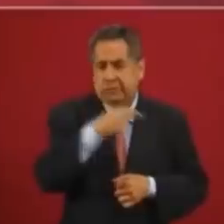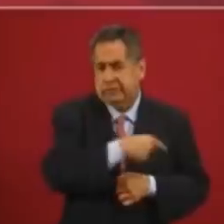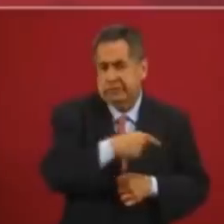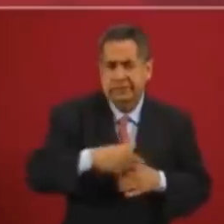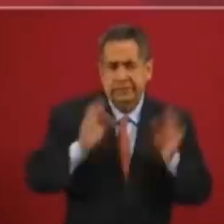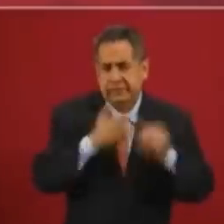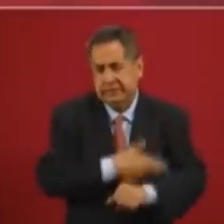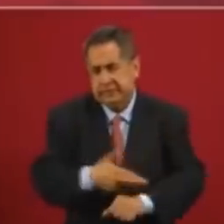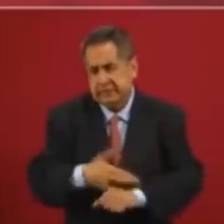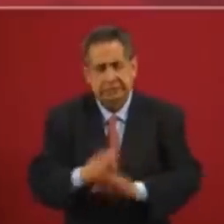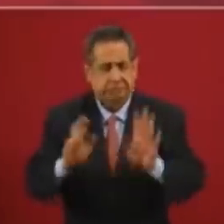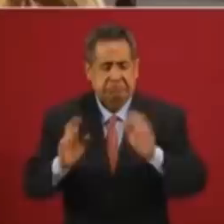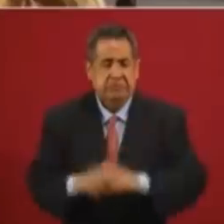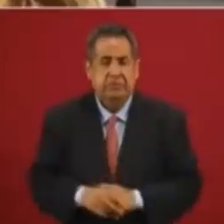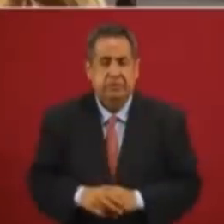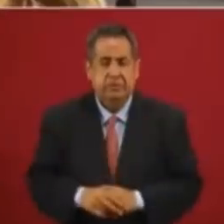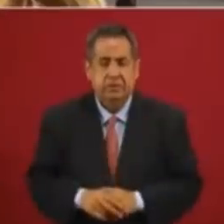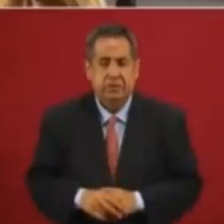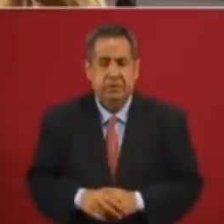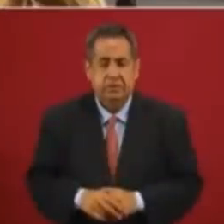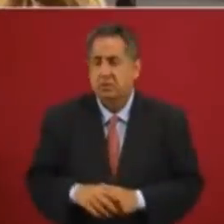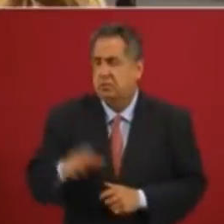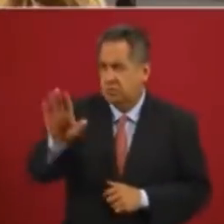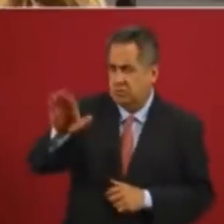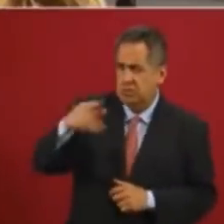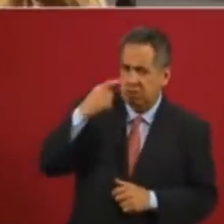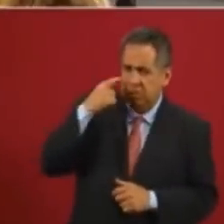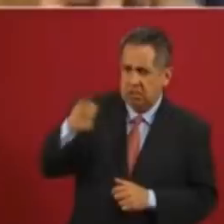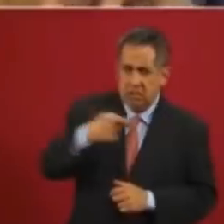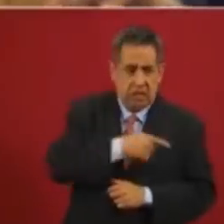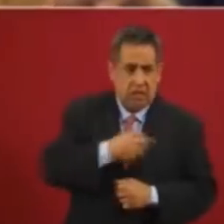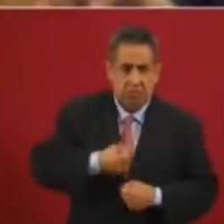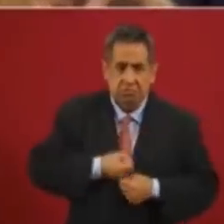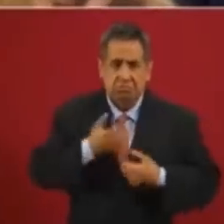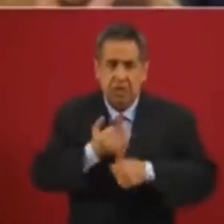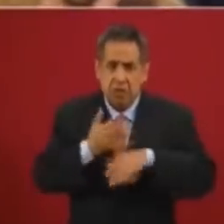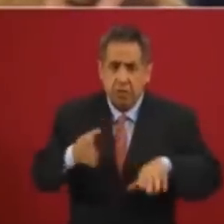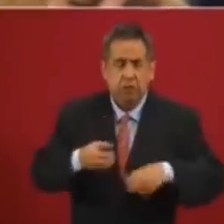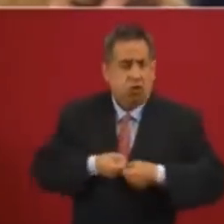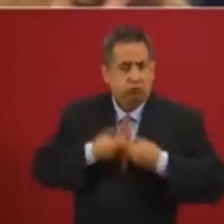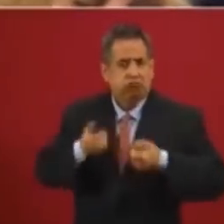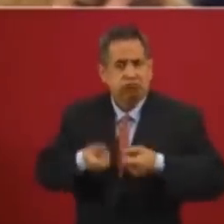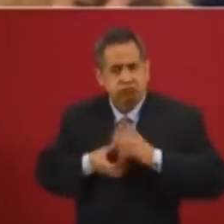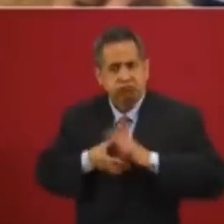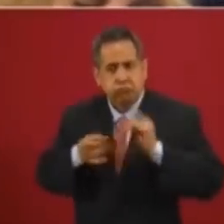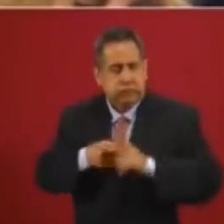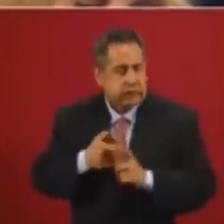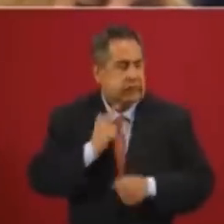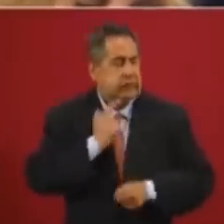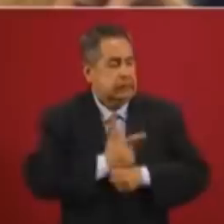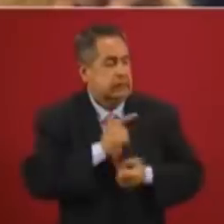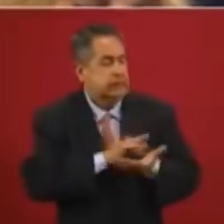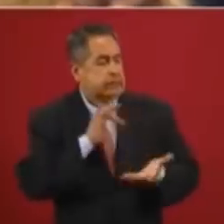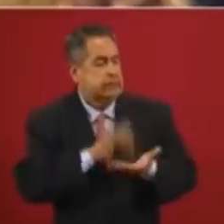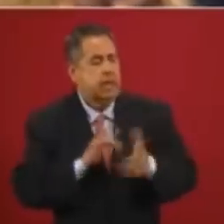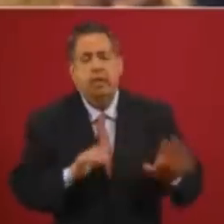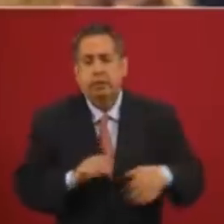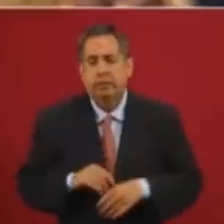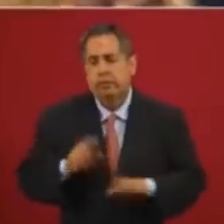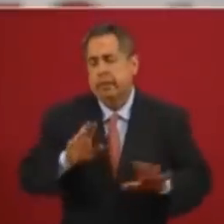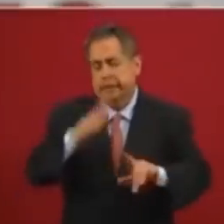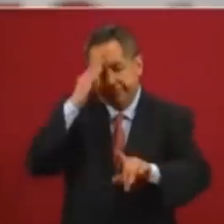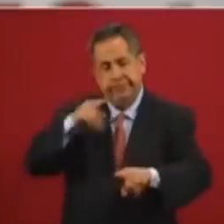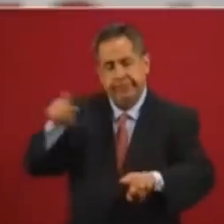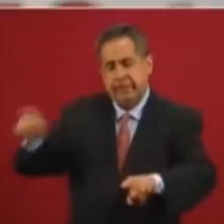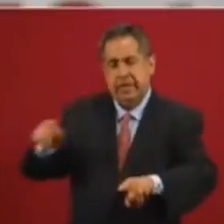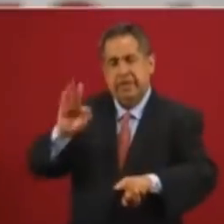este proceso. ¿Y si está proporcionando información que a ustedes les vaya dando norte para poder… Pues eso lo sabe